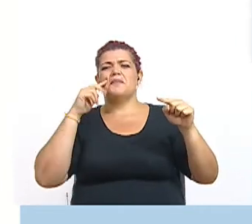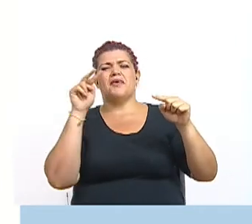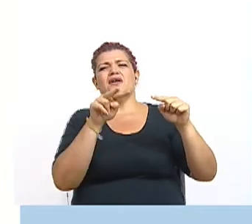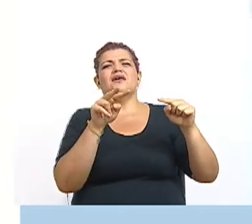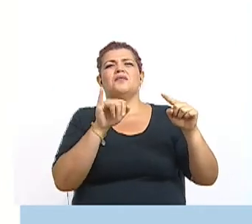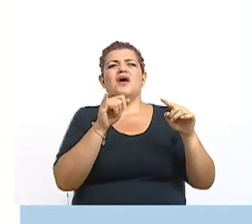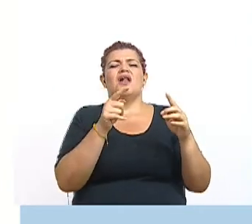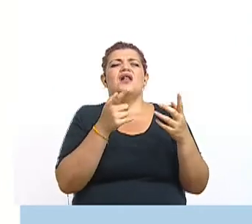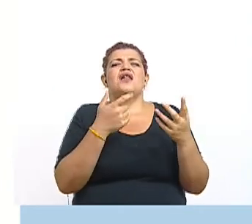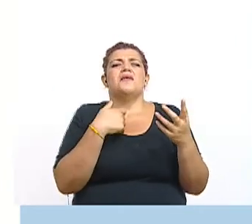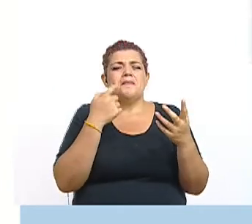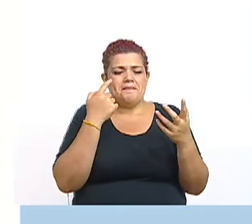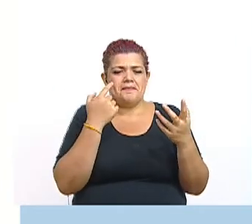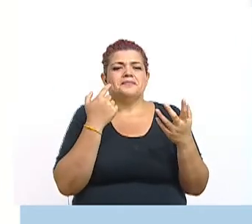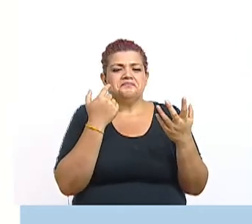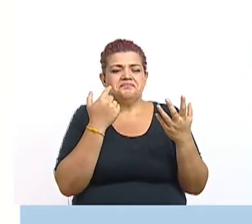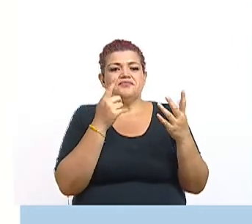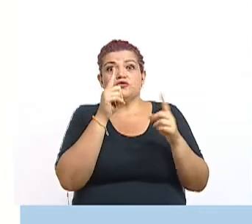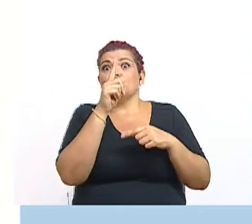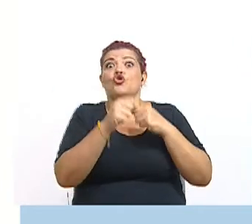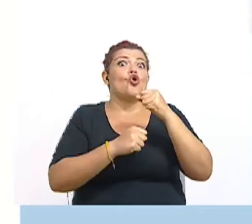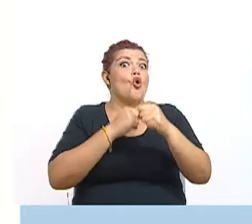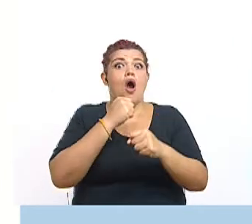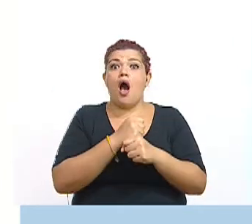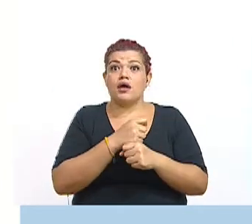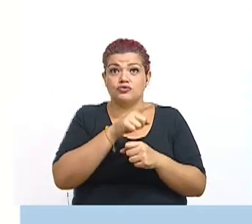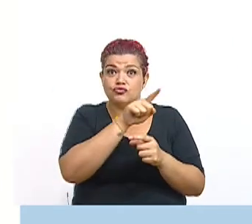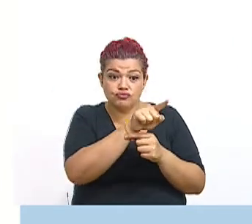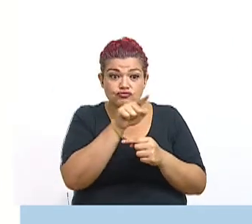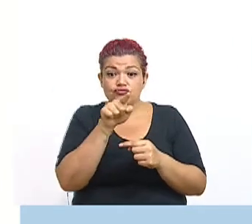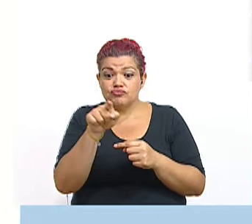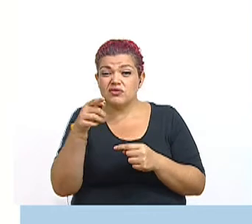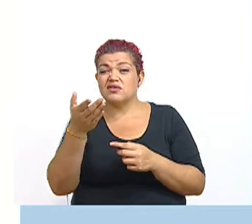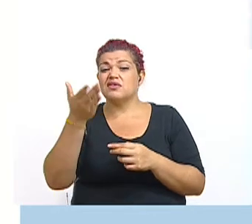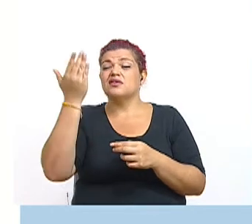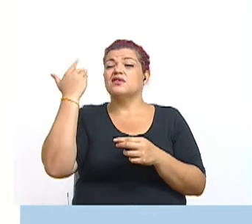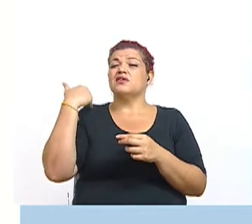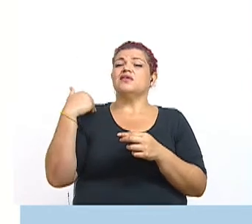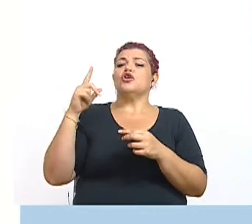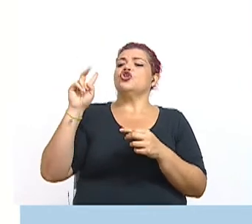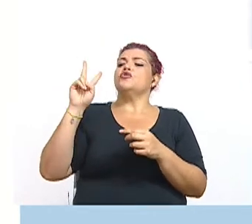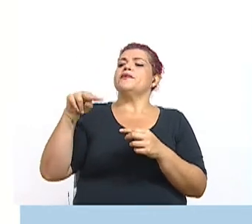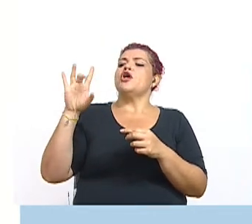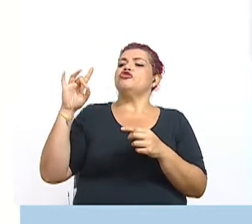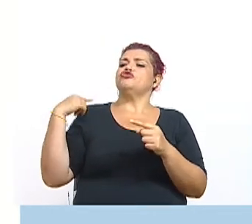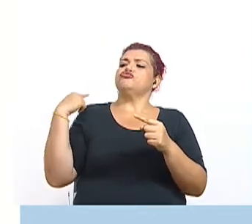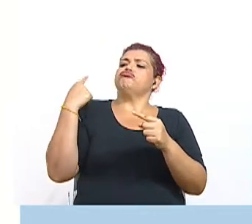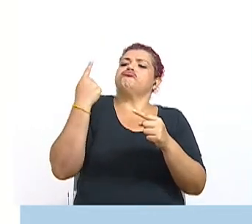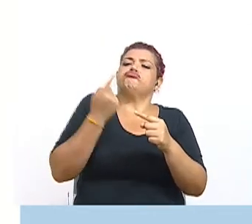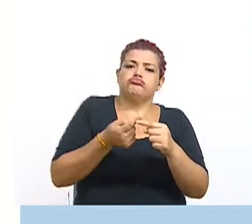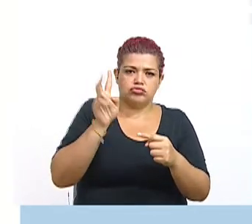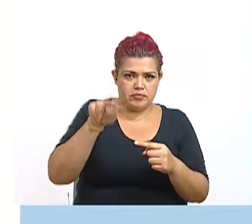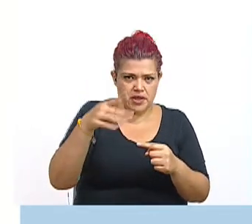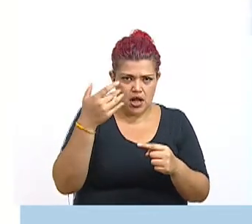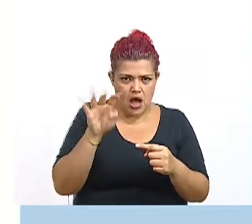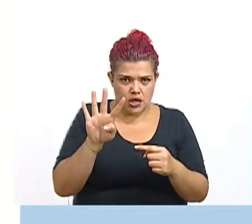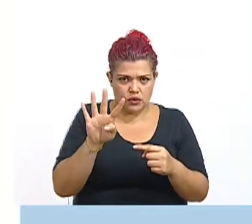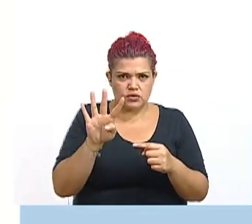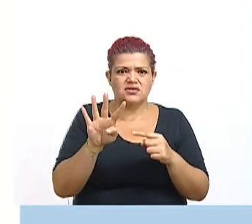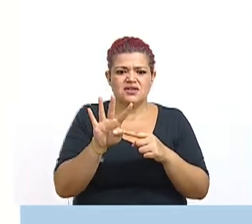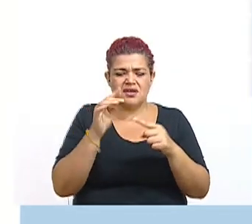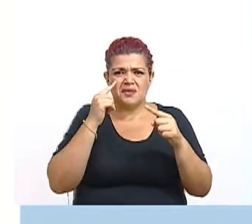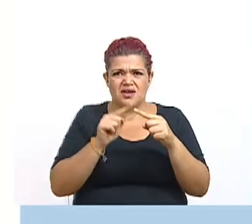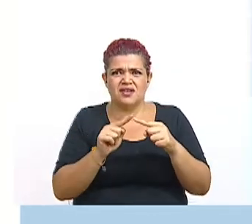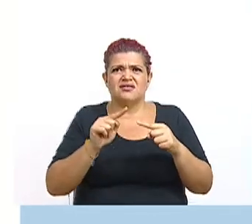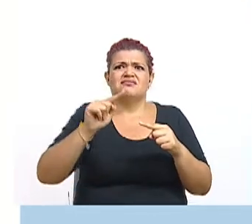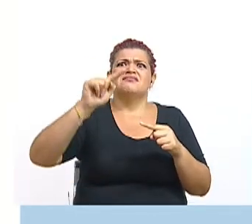fuente. Nótese que en todos los años que aparecen acá, desde el 2008 hasta el 2014, las cifras más altas